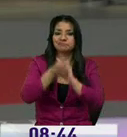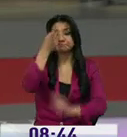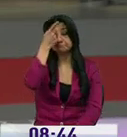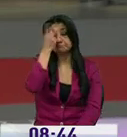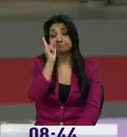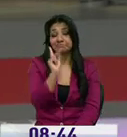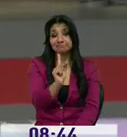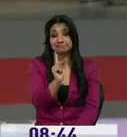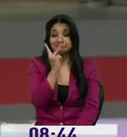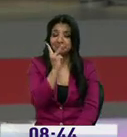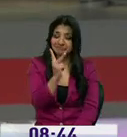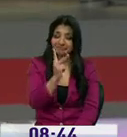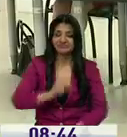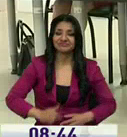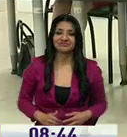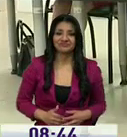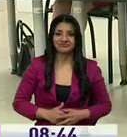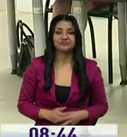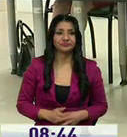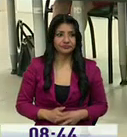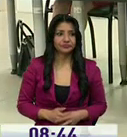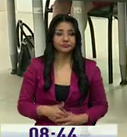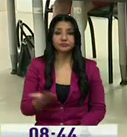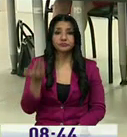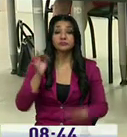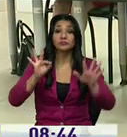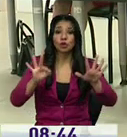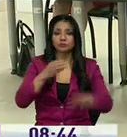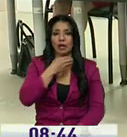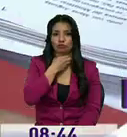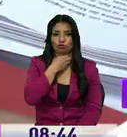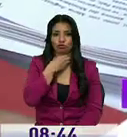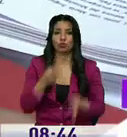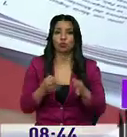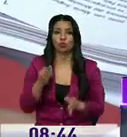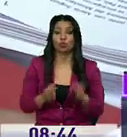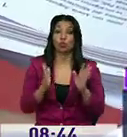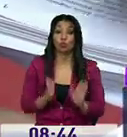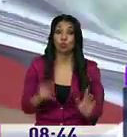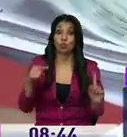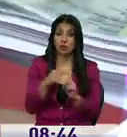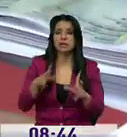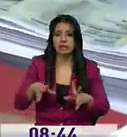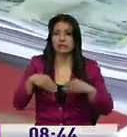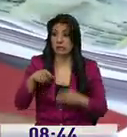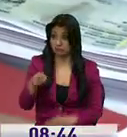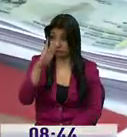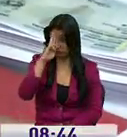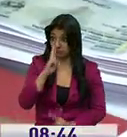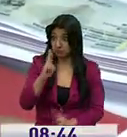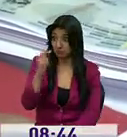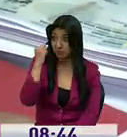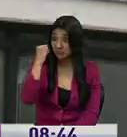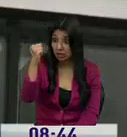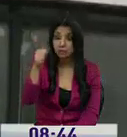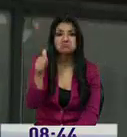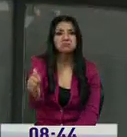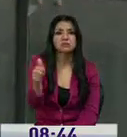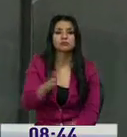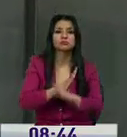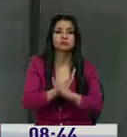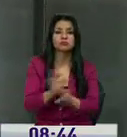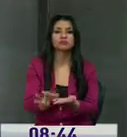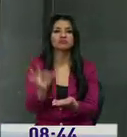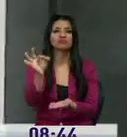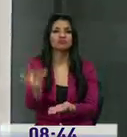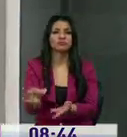resolución. Veamos. Fue el pasado 8 de agosto que la jueza Vilma Guaypatín aceptó la acción de protección interpuesta por la Defensoría del